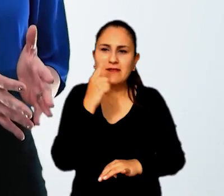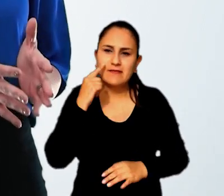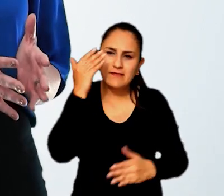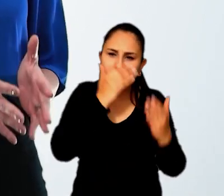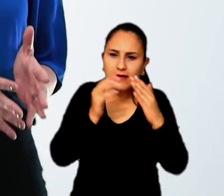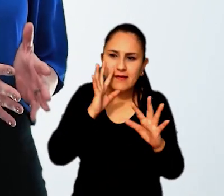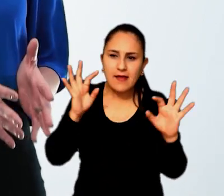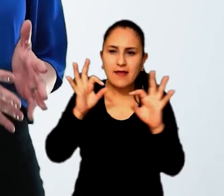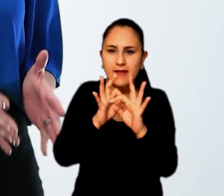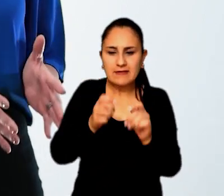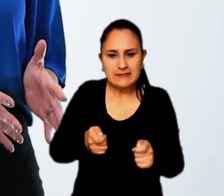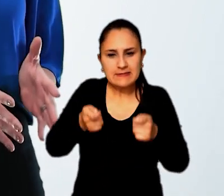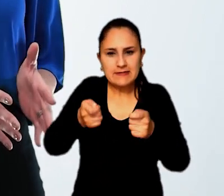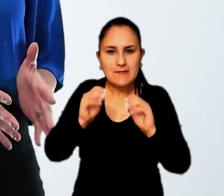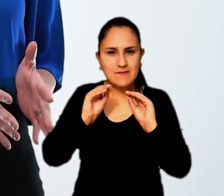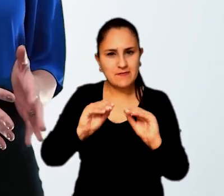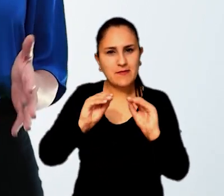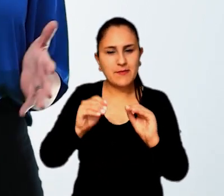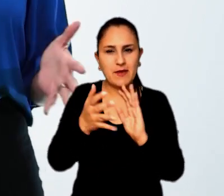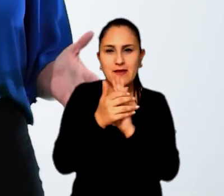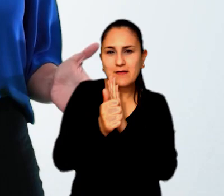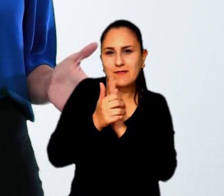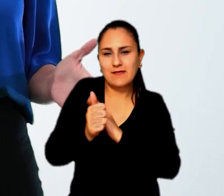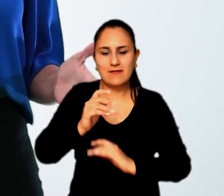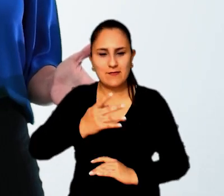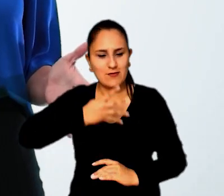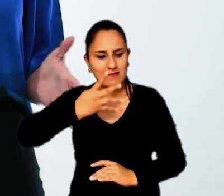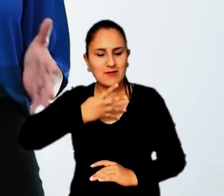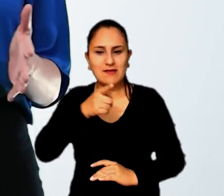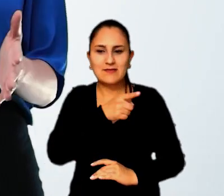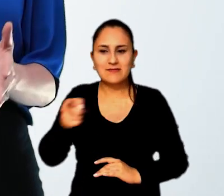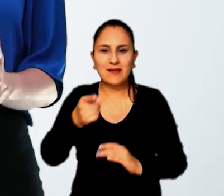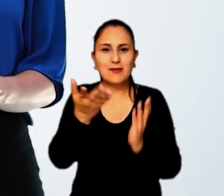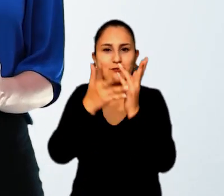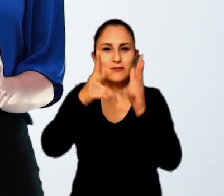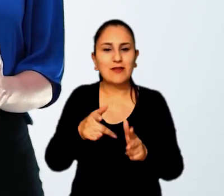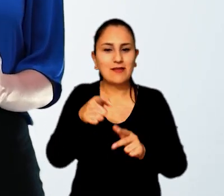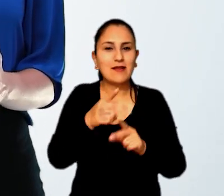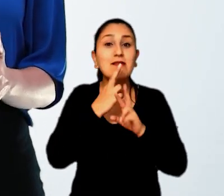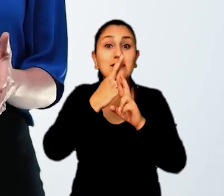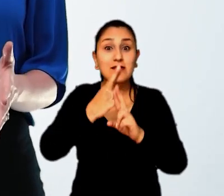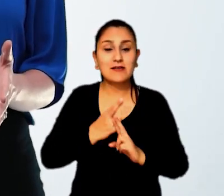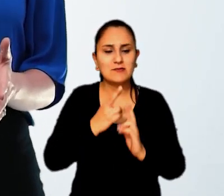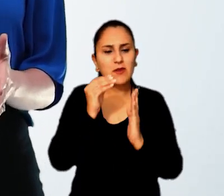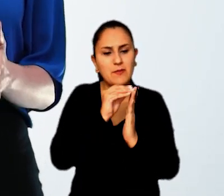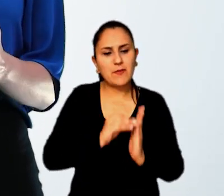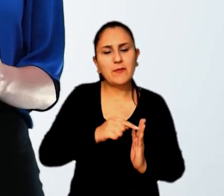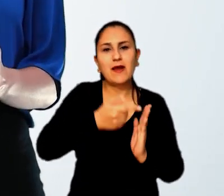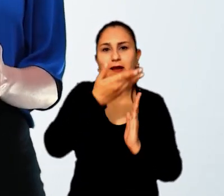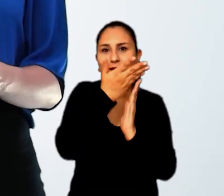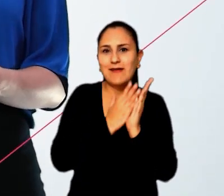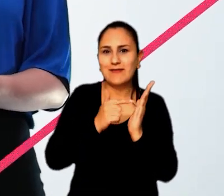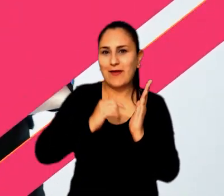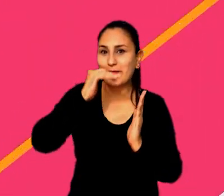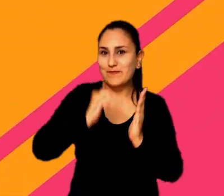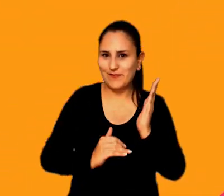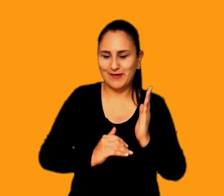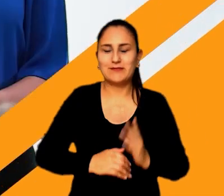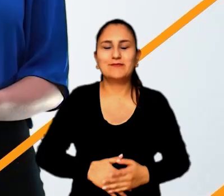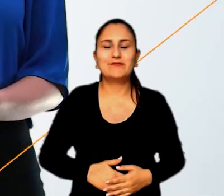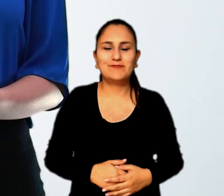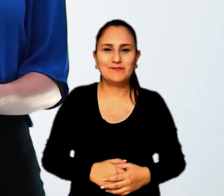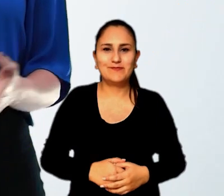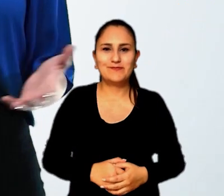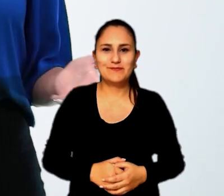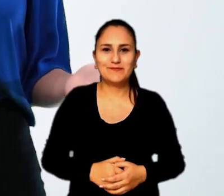énfasis en estas competencias habilidades con aquellos estudiantes cuyas respuestas han recibido esta valoración